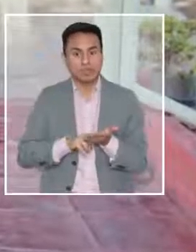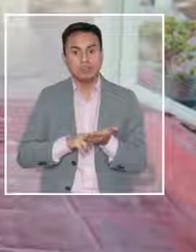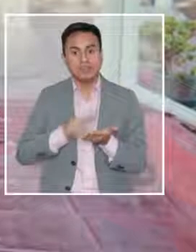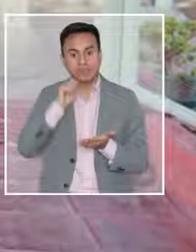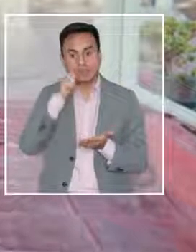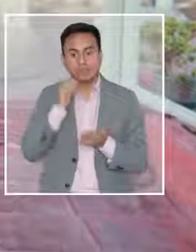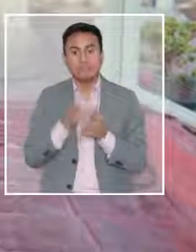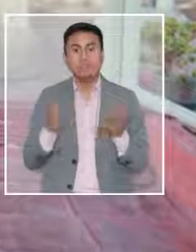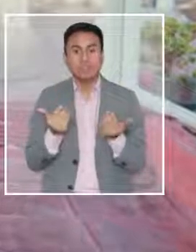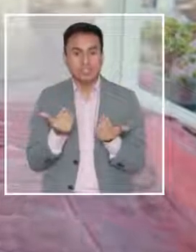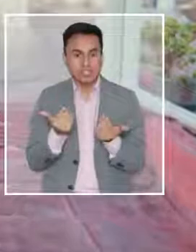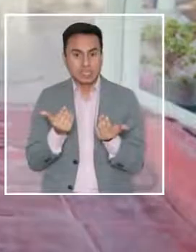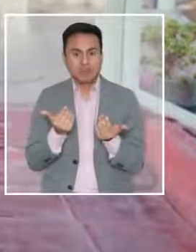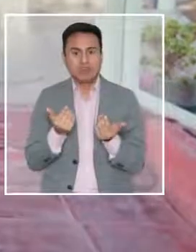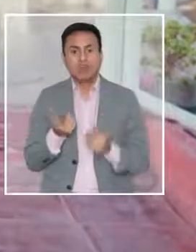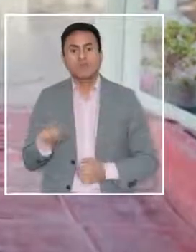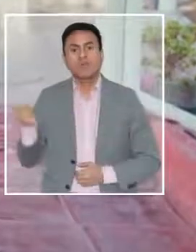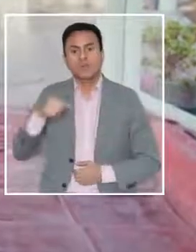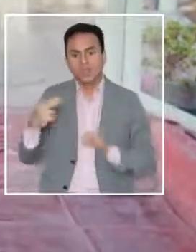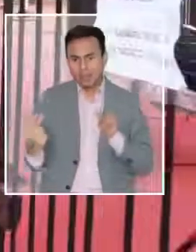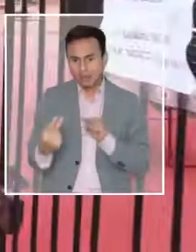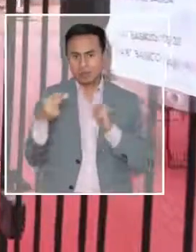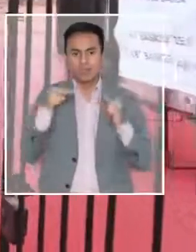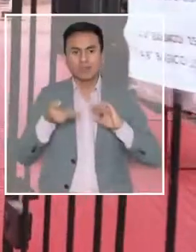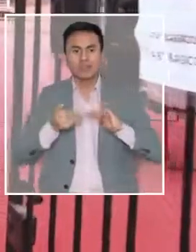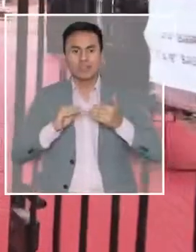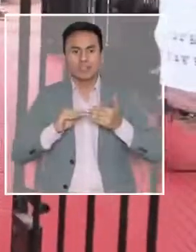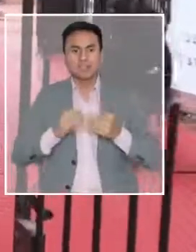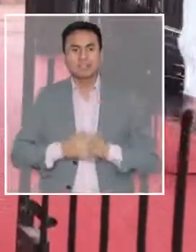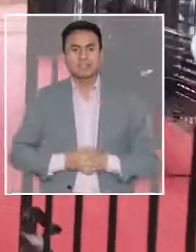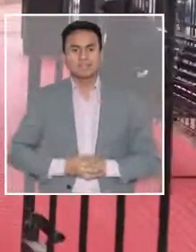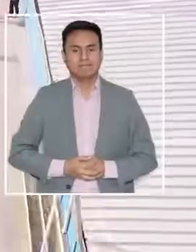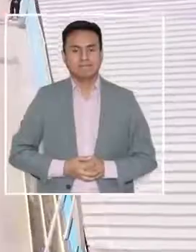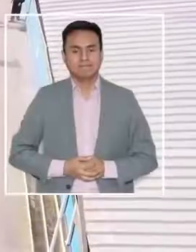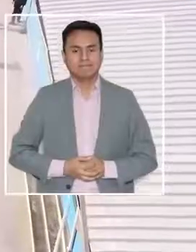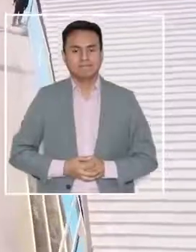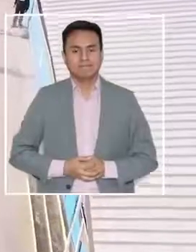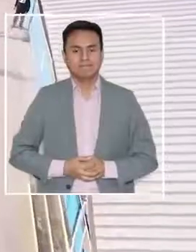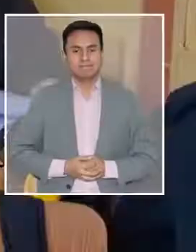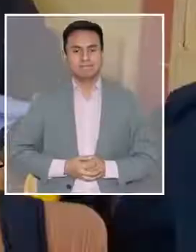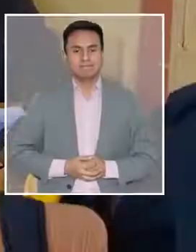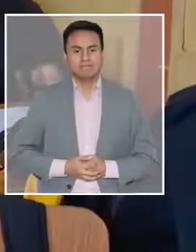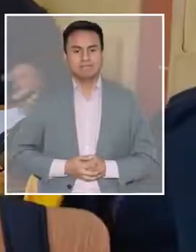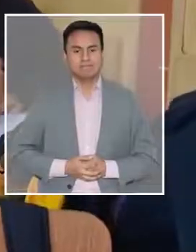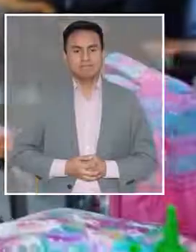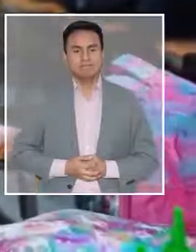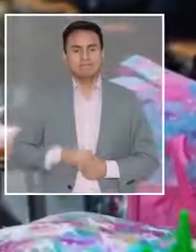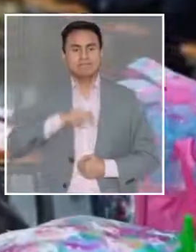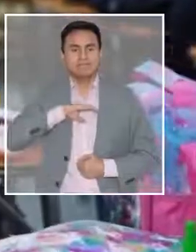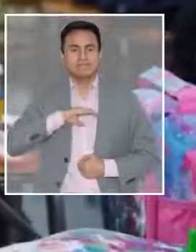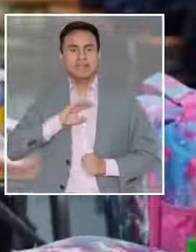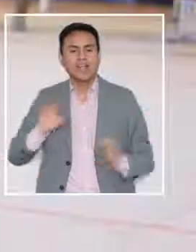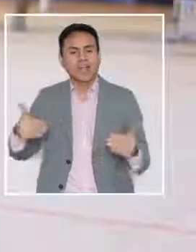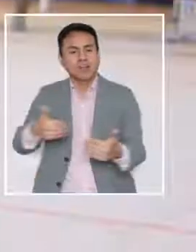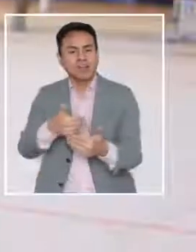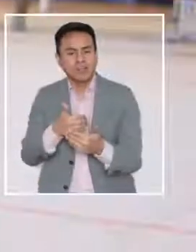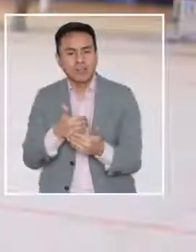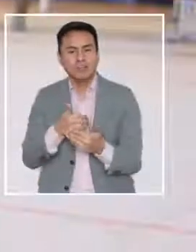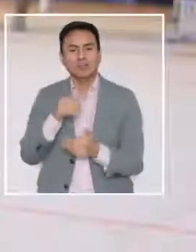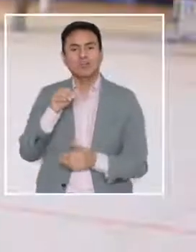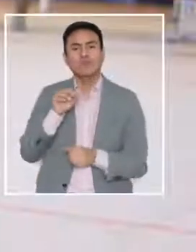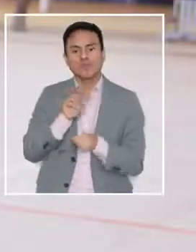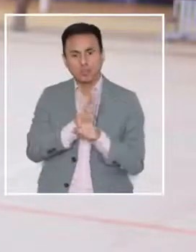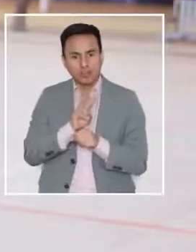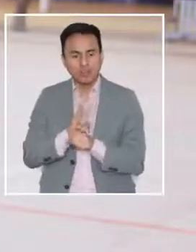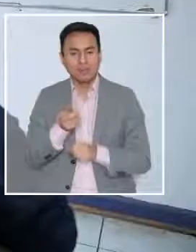niños, realmente ha sido súper necesario el volver a encontrarnos como comunidad. Se extrañaba ese